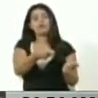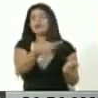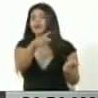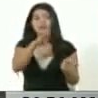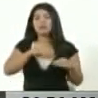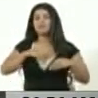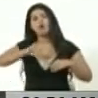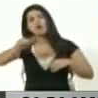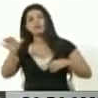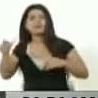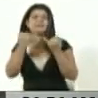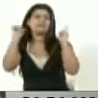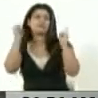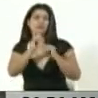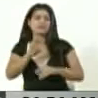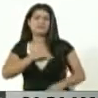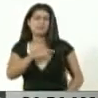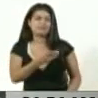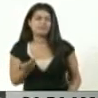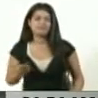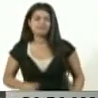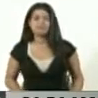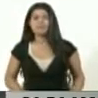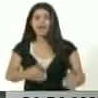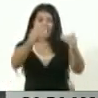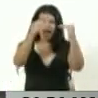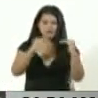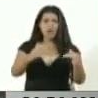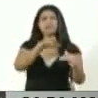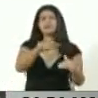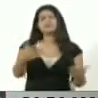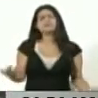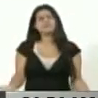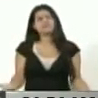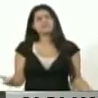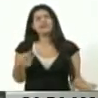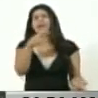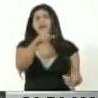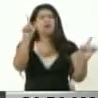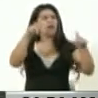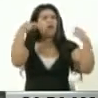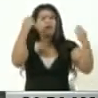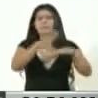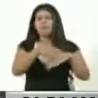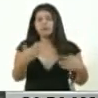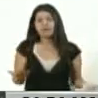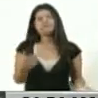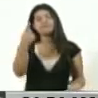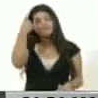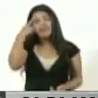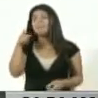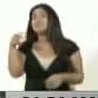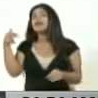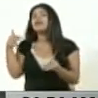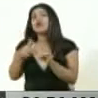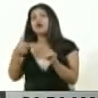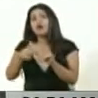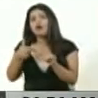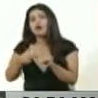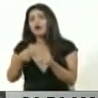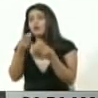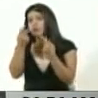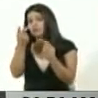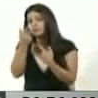muy sencillo, el petróleo y el arco minero. Nos coloca a las personas a través de nuestra cuenta en Twitter el día de